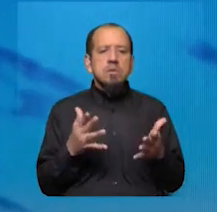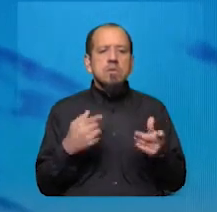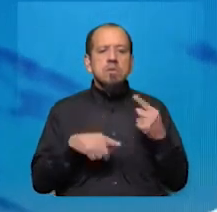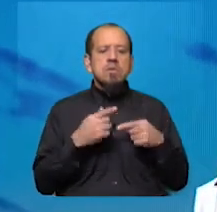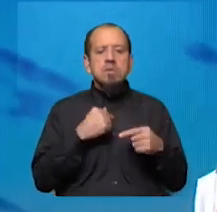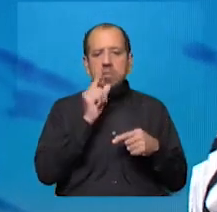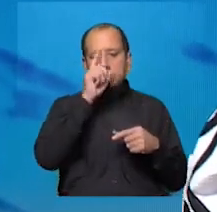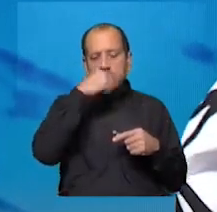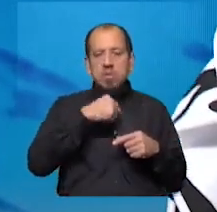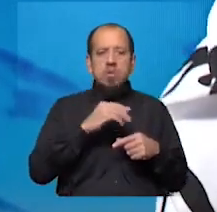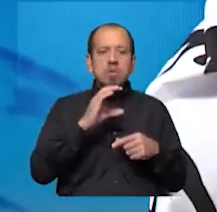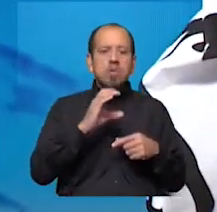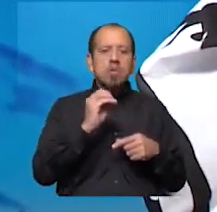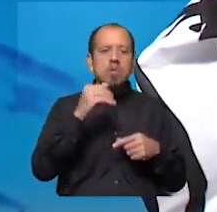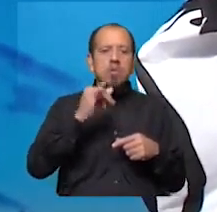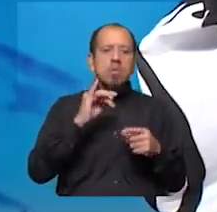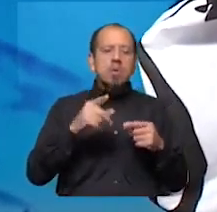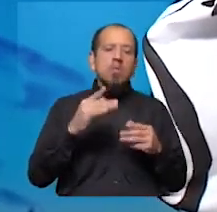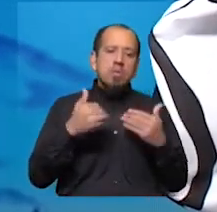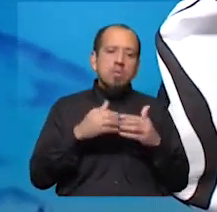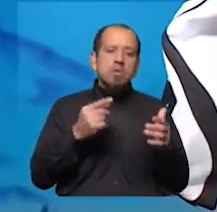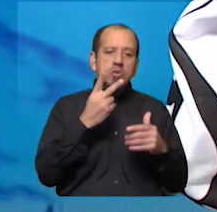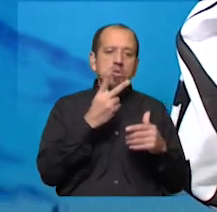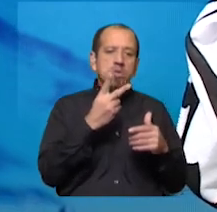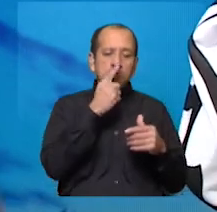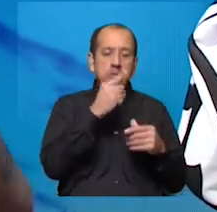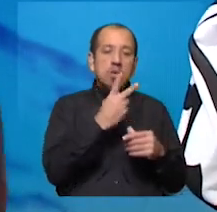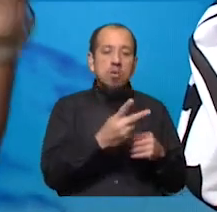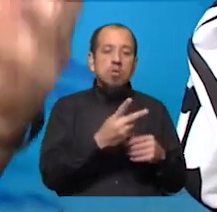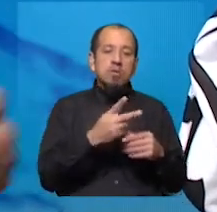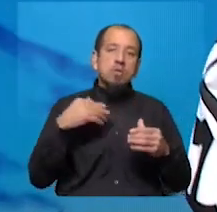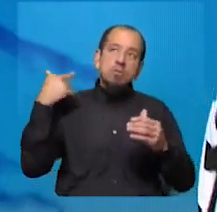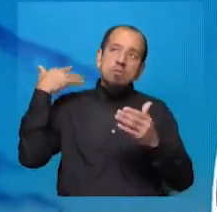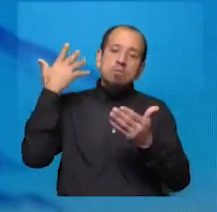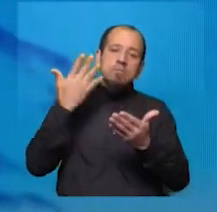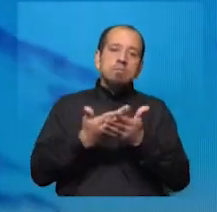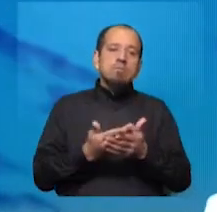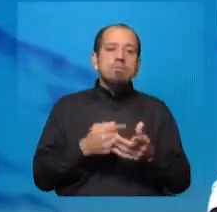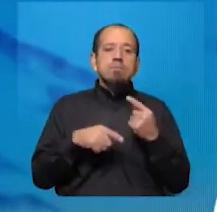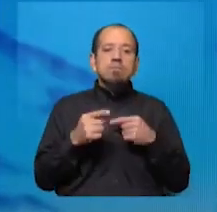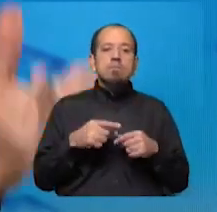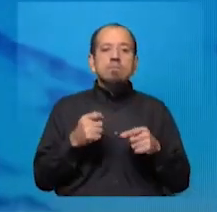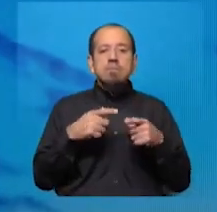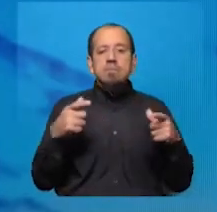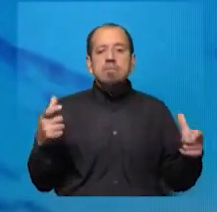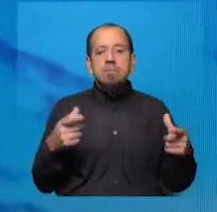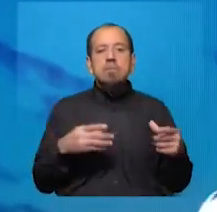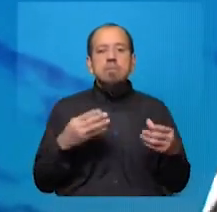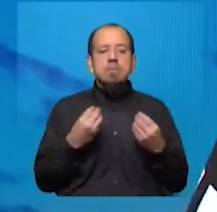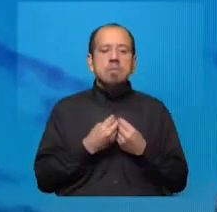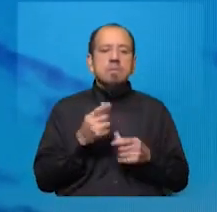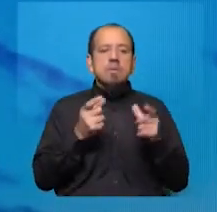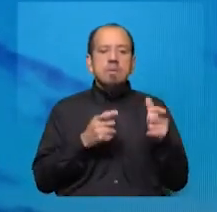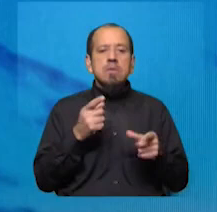mantiene el Montevideo cómics de ese 2002 al día de hoy viendo todo como se ha crecido me imagino mucha más gente trabajando